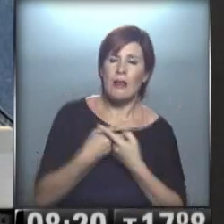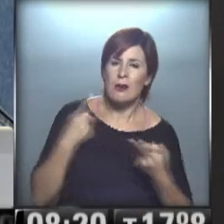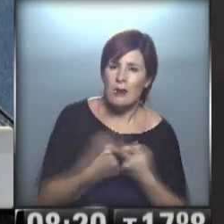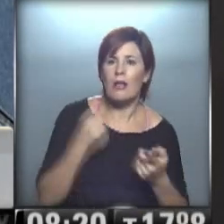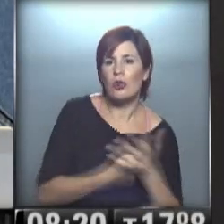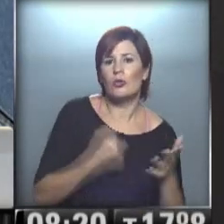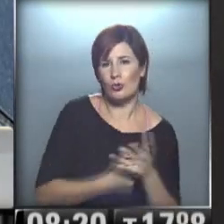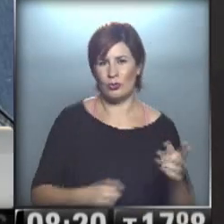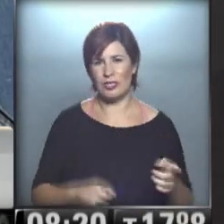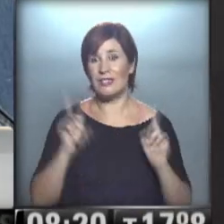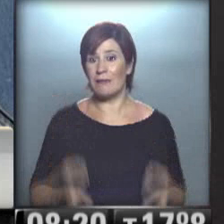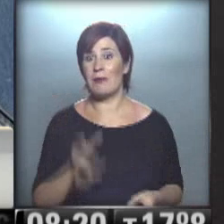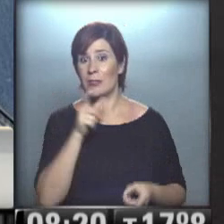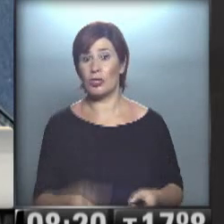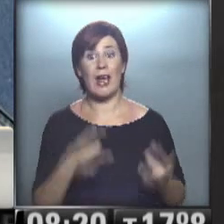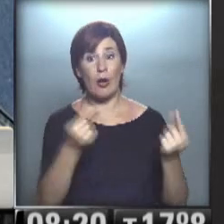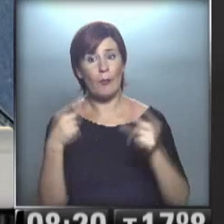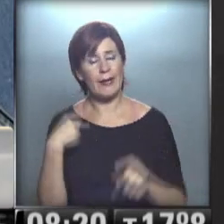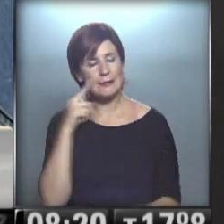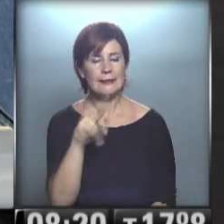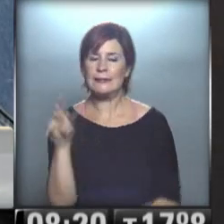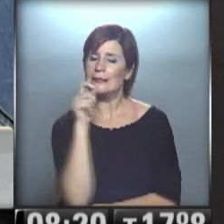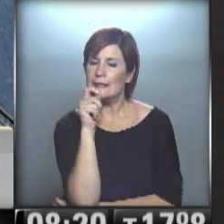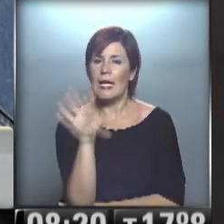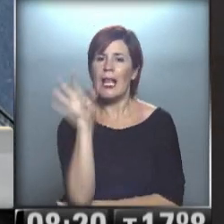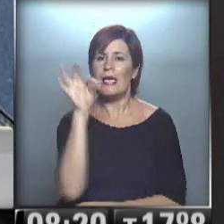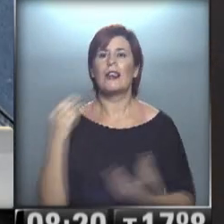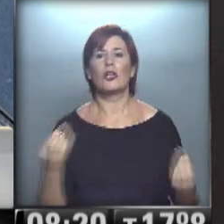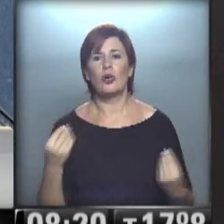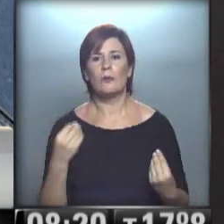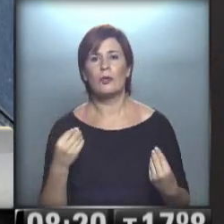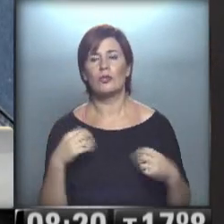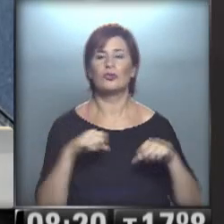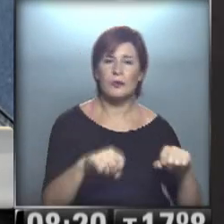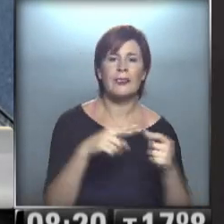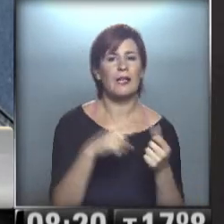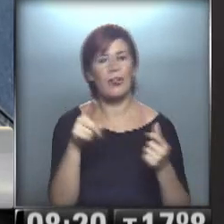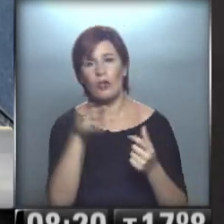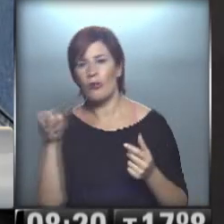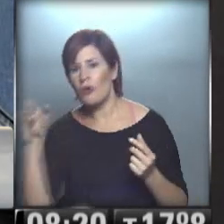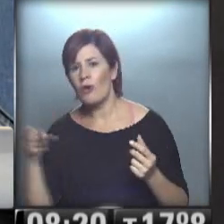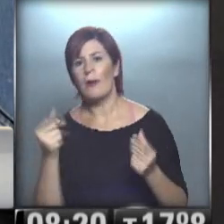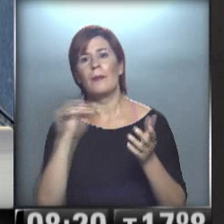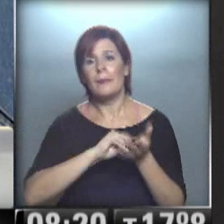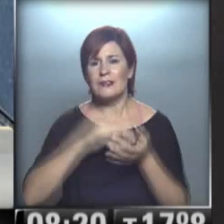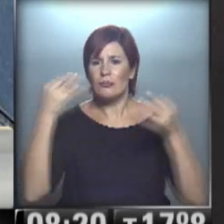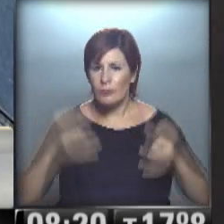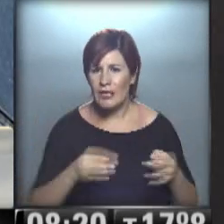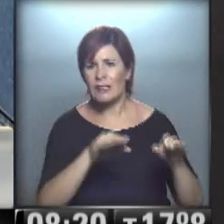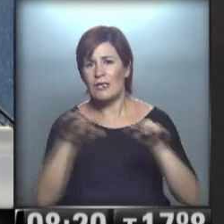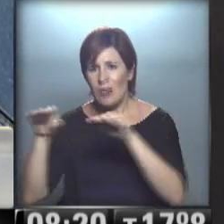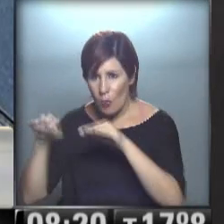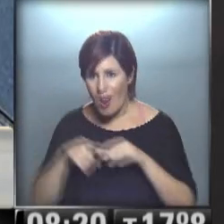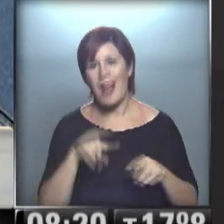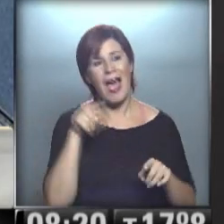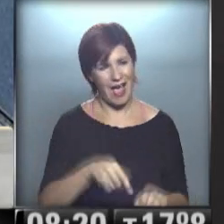de selección por parte del consumidor respecto a los lugares en donde efectivamente existen precios de bienes y servicios más